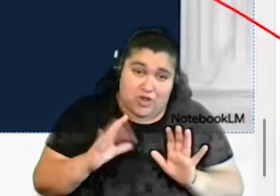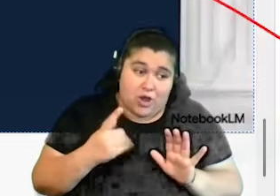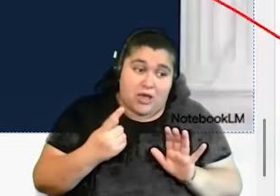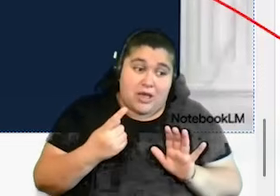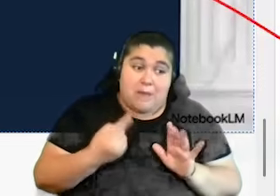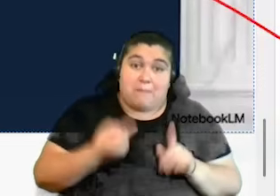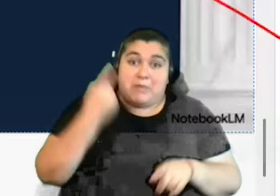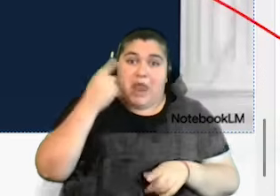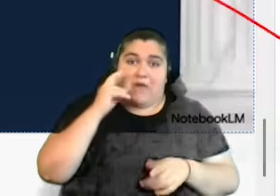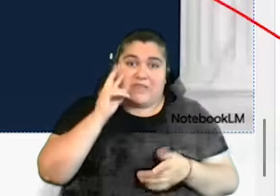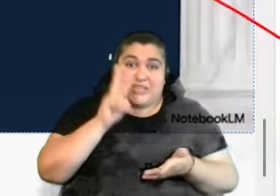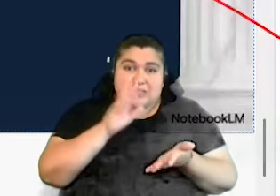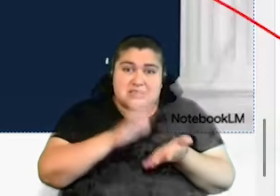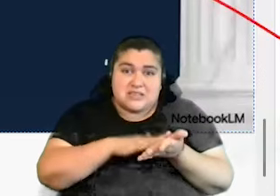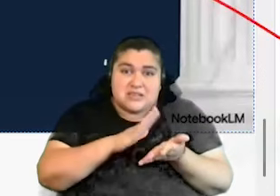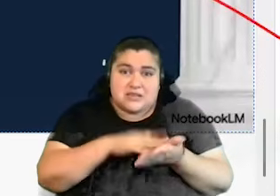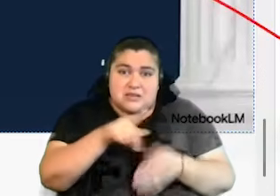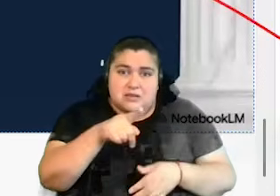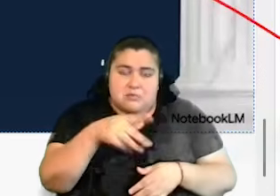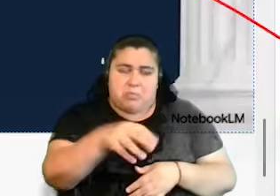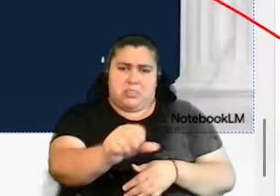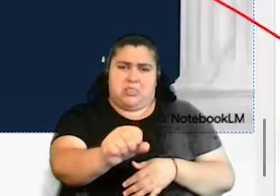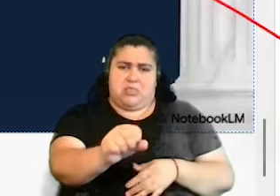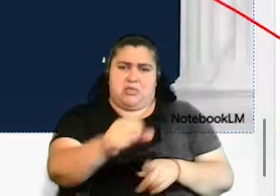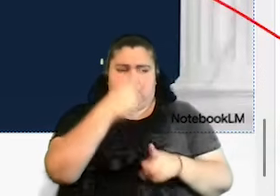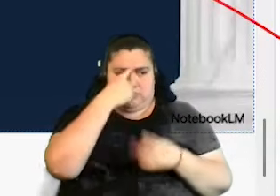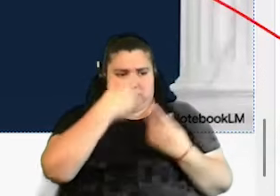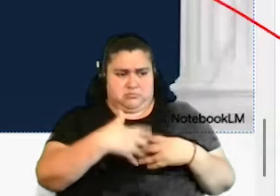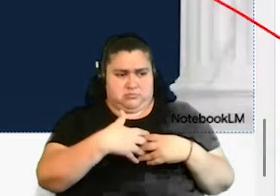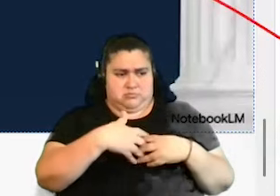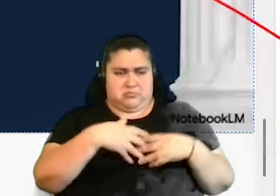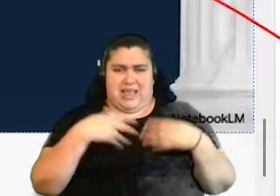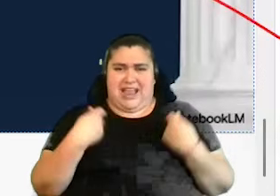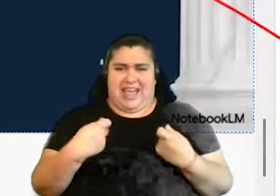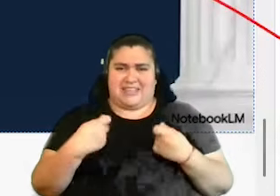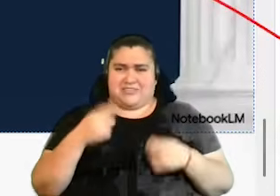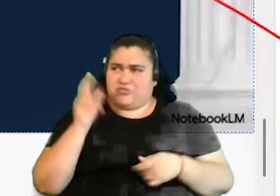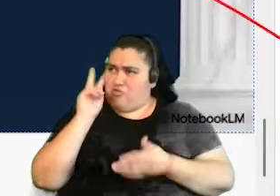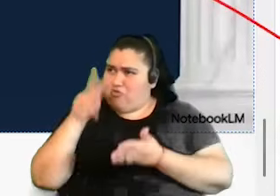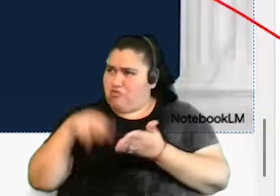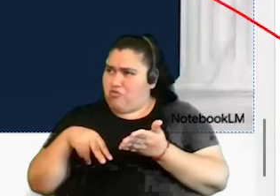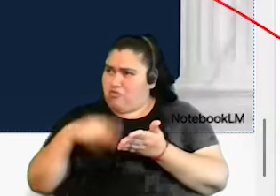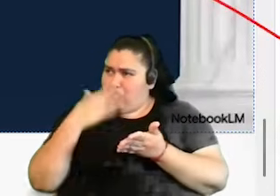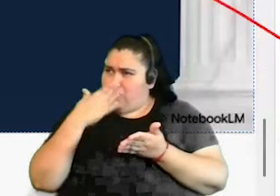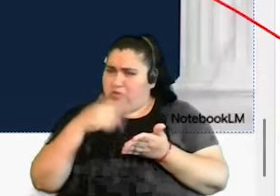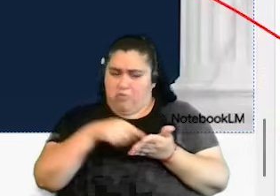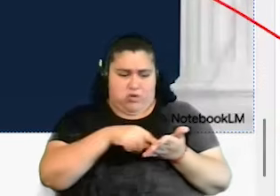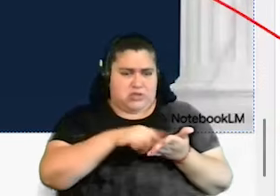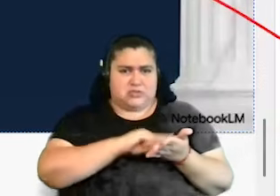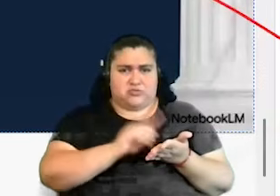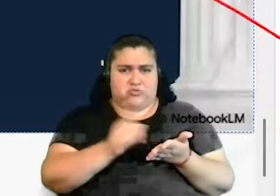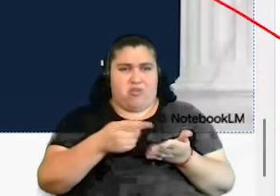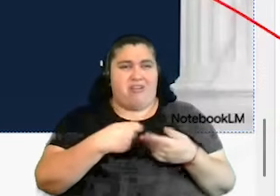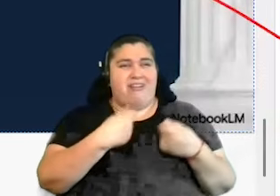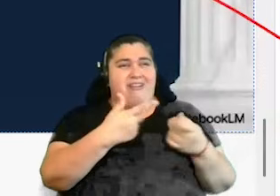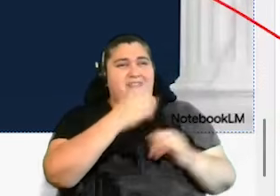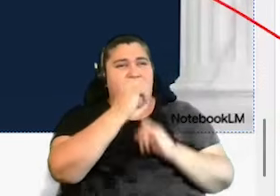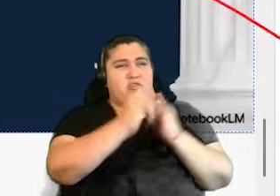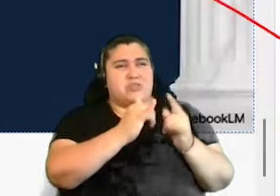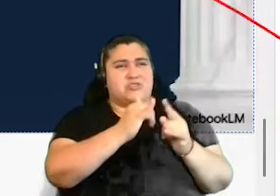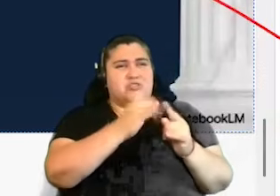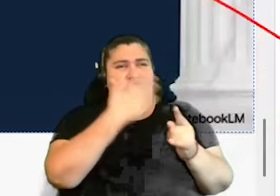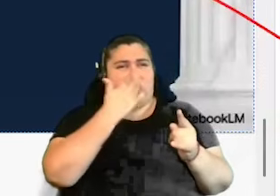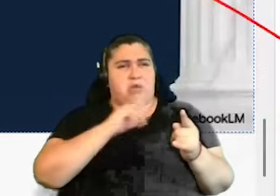misma pregunta. Nosotros como fisco le vamos a dar los gastos a un contribuyente y después le vamos a impugnar esos gastos porque pueden ser apócrifos.